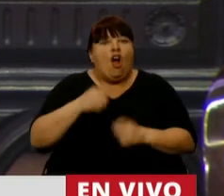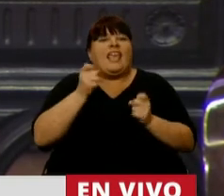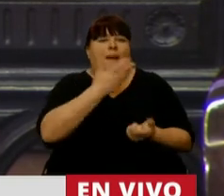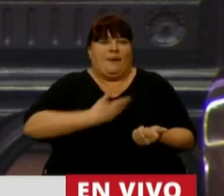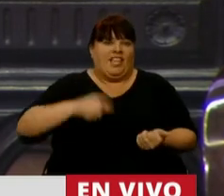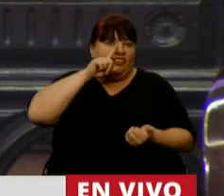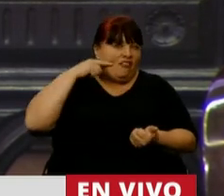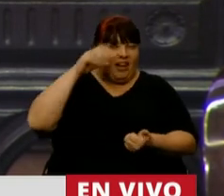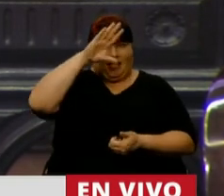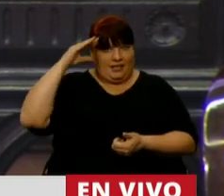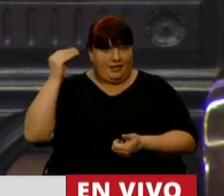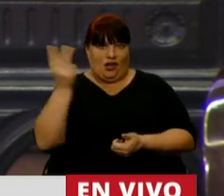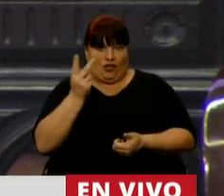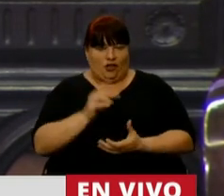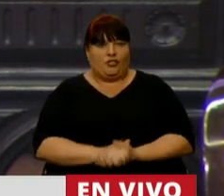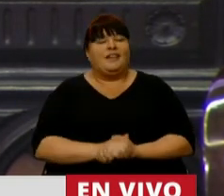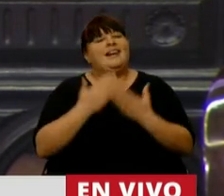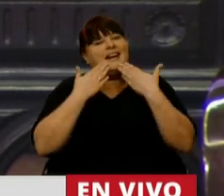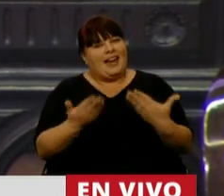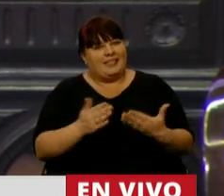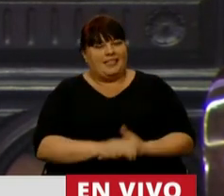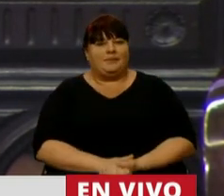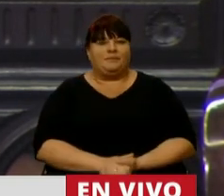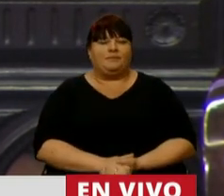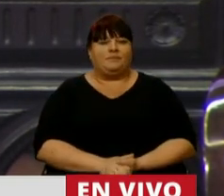Alberto Fernández y Cristina Fernández de Kirchner. Gracias, señora